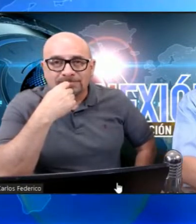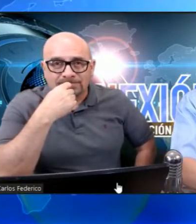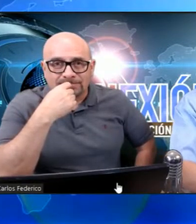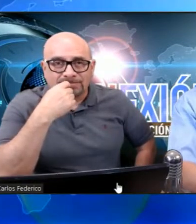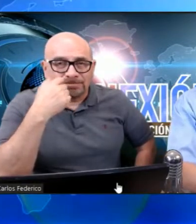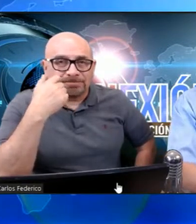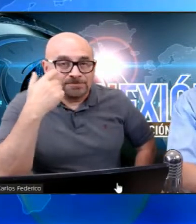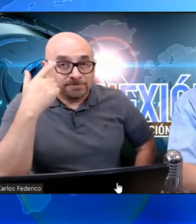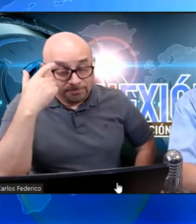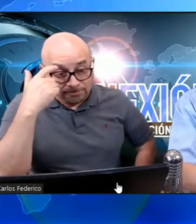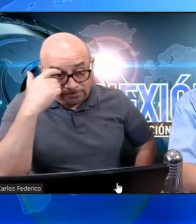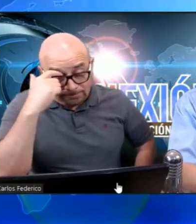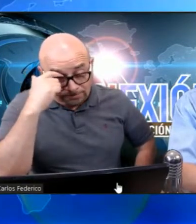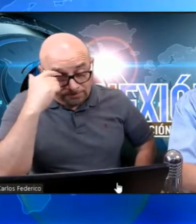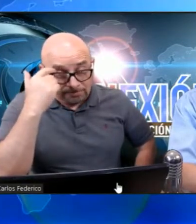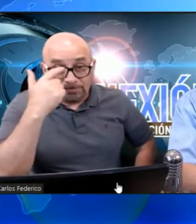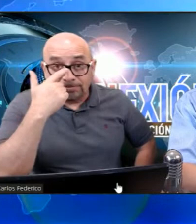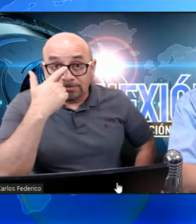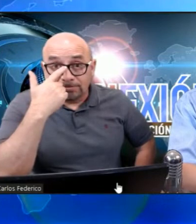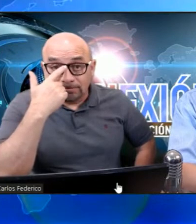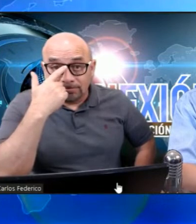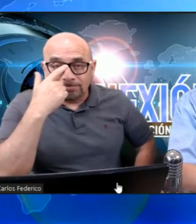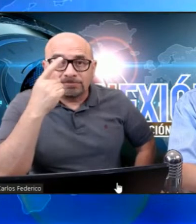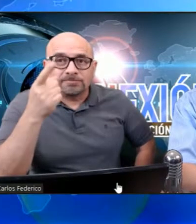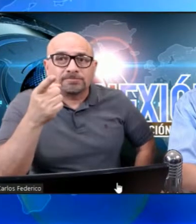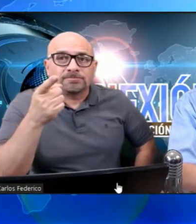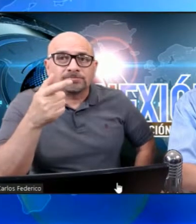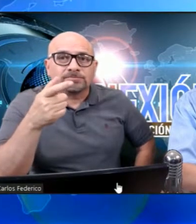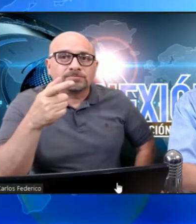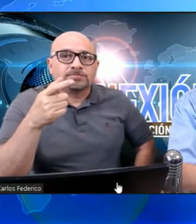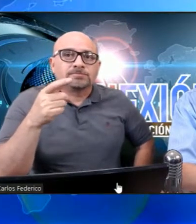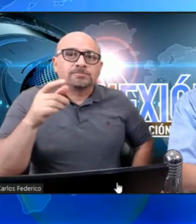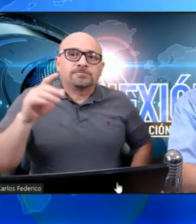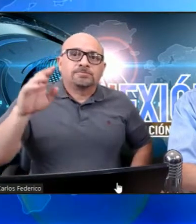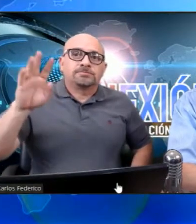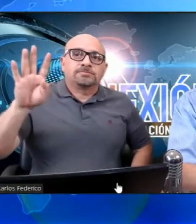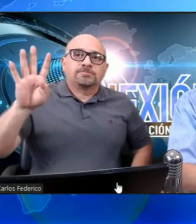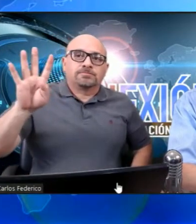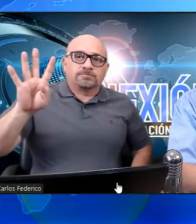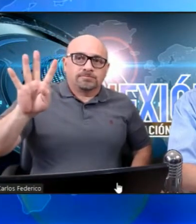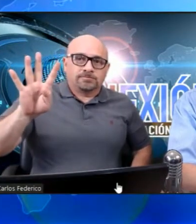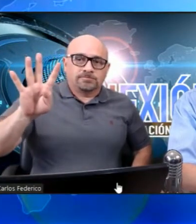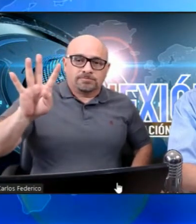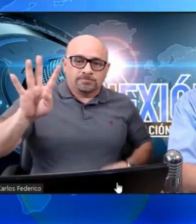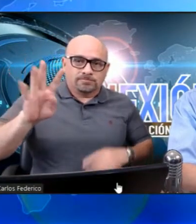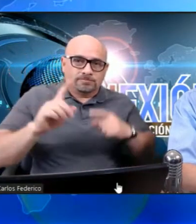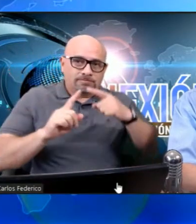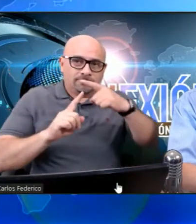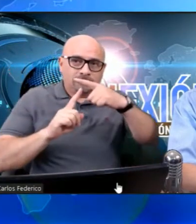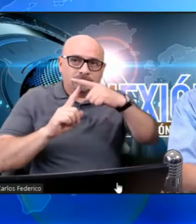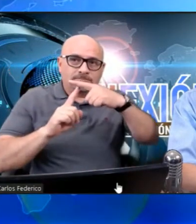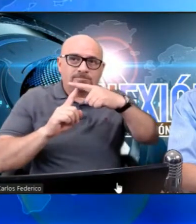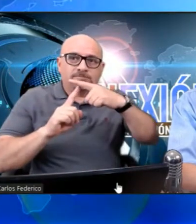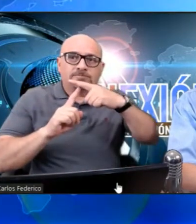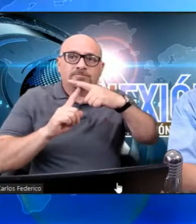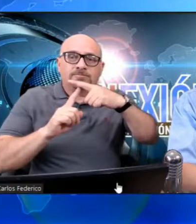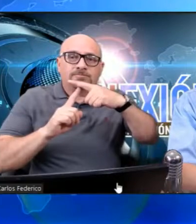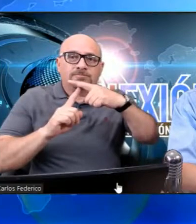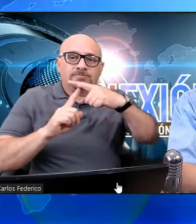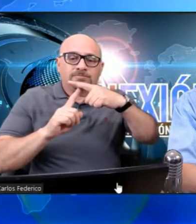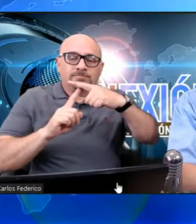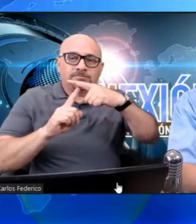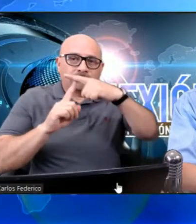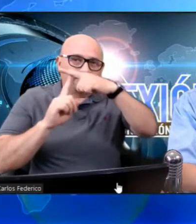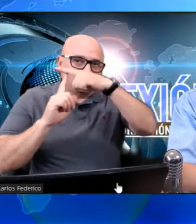detenerlo. Así que a la cuarta transformación y a las, pues a las reformas que nuestro presidente está